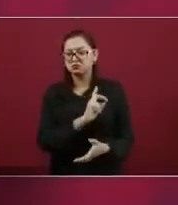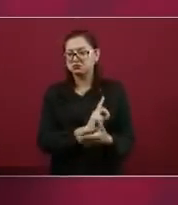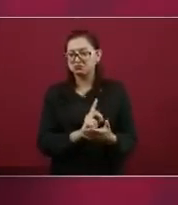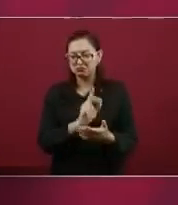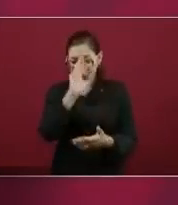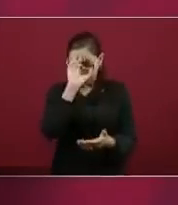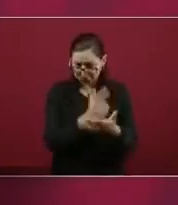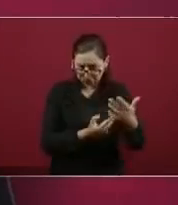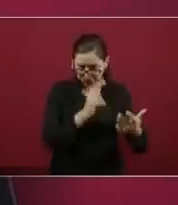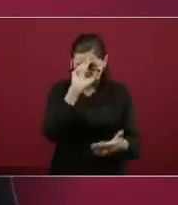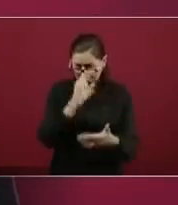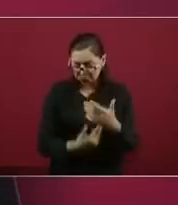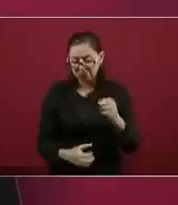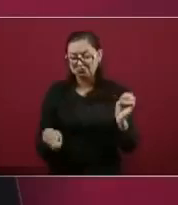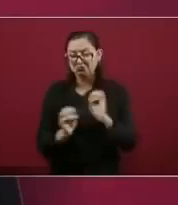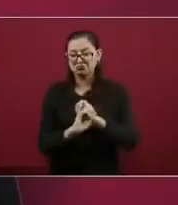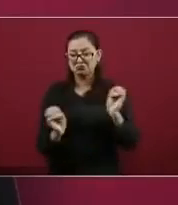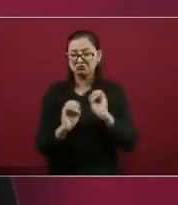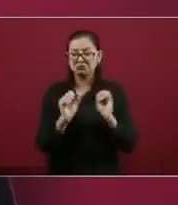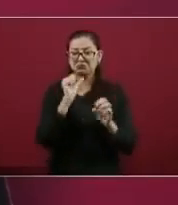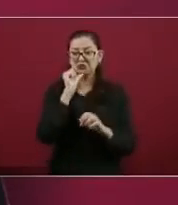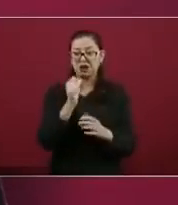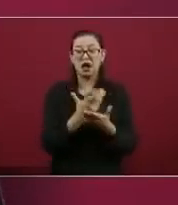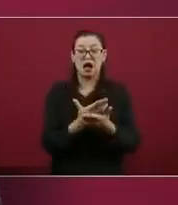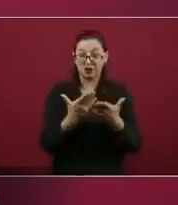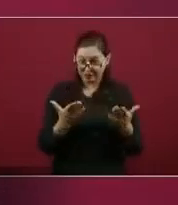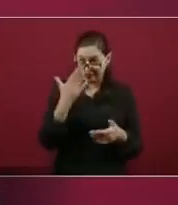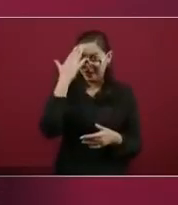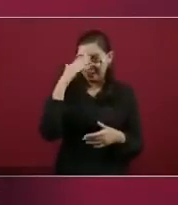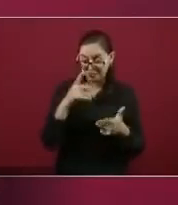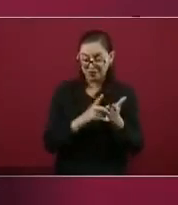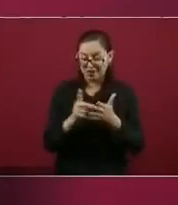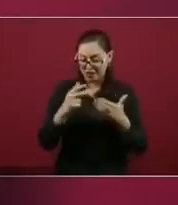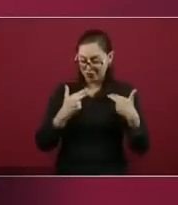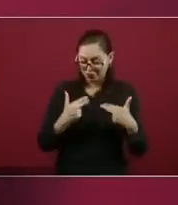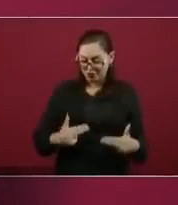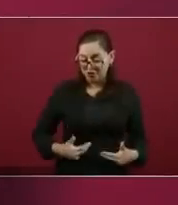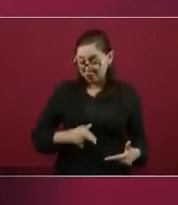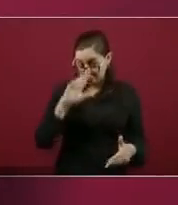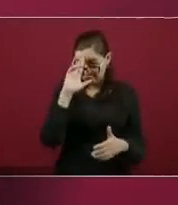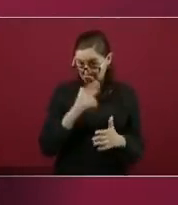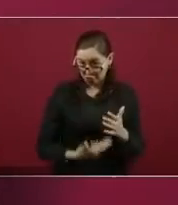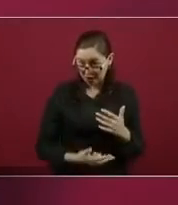violaciones a lo que ahora conocemos como derechos humanos.